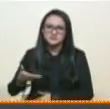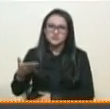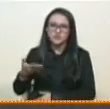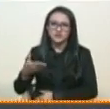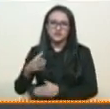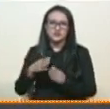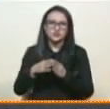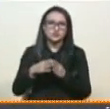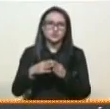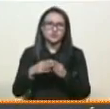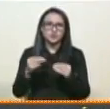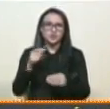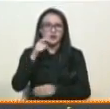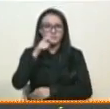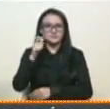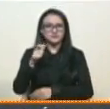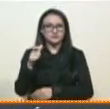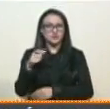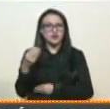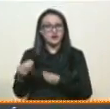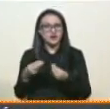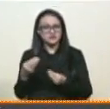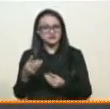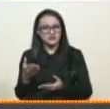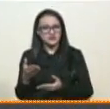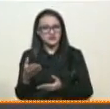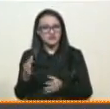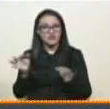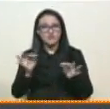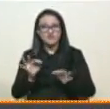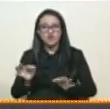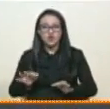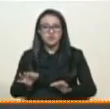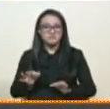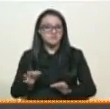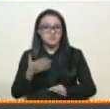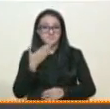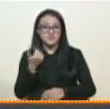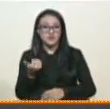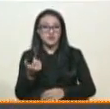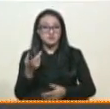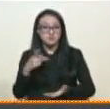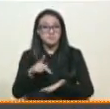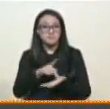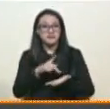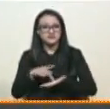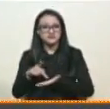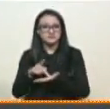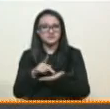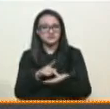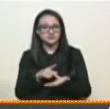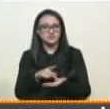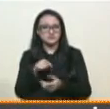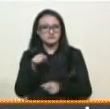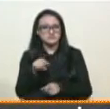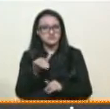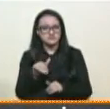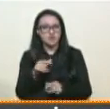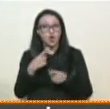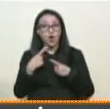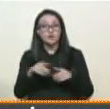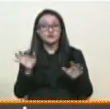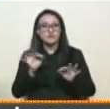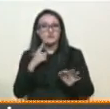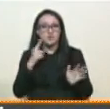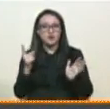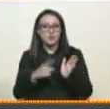la ciudadanía hacer ese ejercicio en la medida de sus posibilidades, porque esa es su participación, esa es otra manera de cumplir con